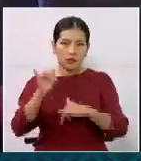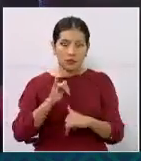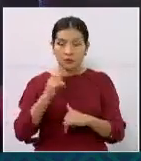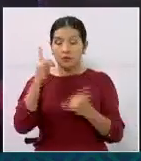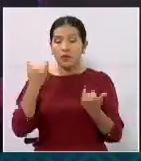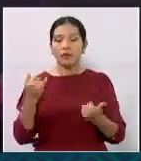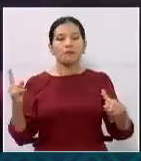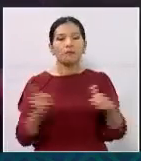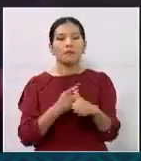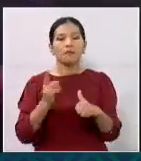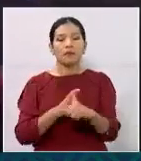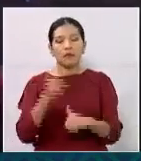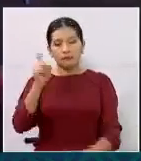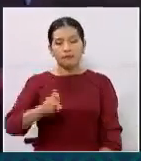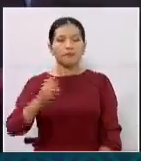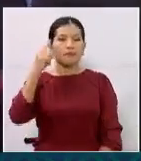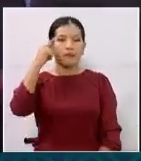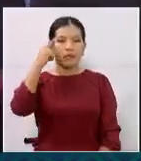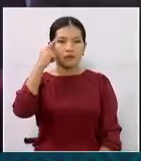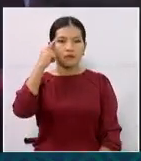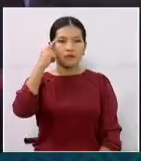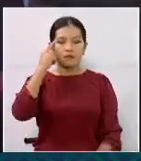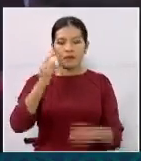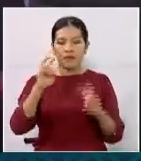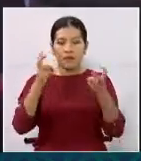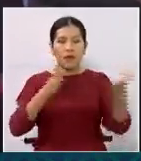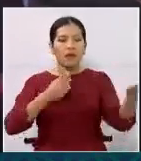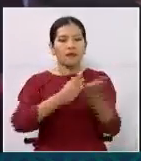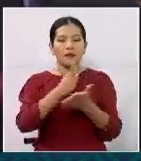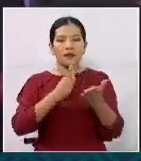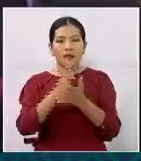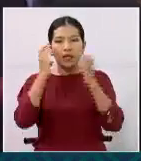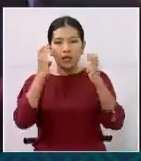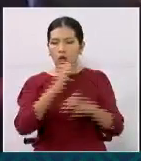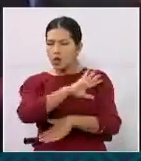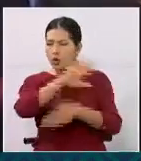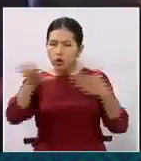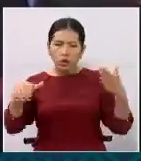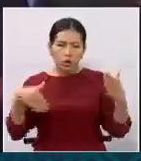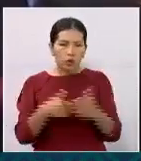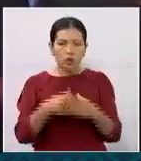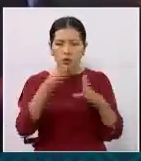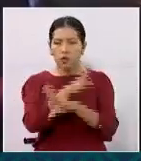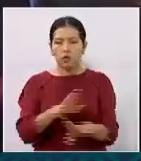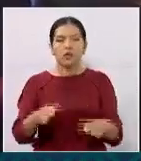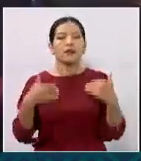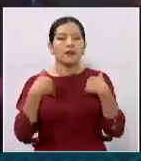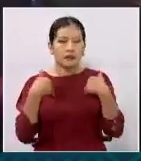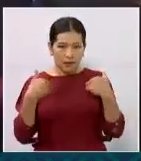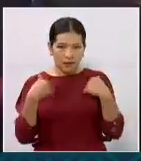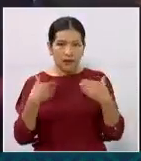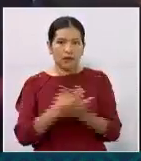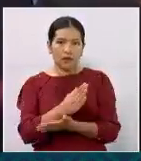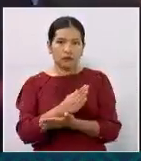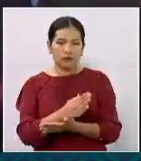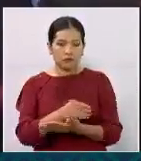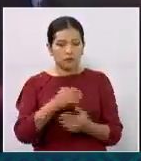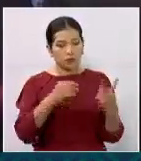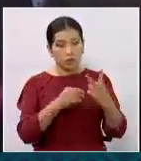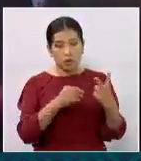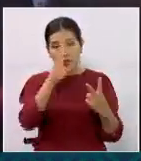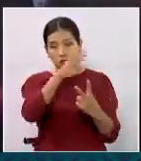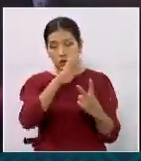primero, pensar en el derecho de la educación que tienen cada uno de nuestros chicos. Los chicos que han sido